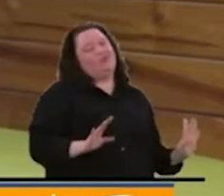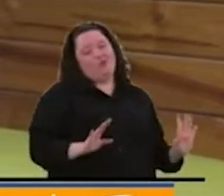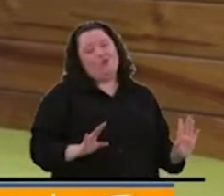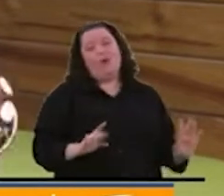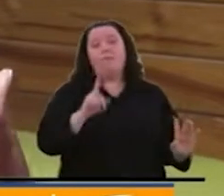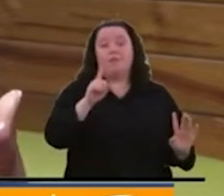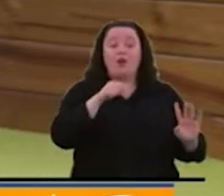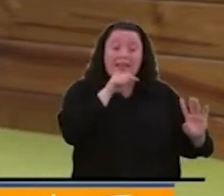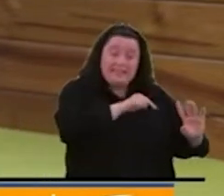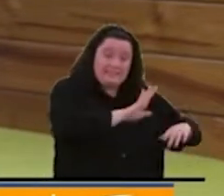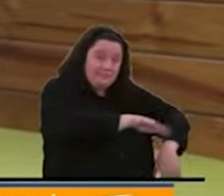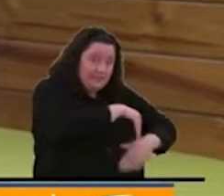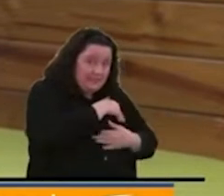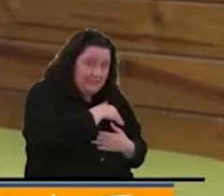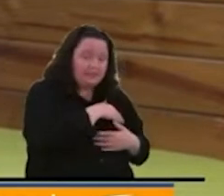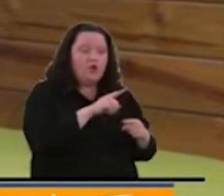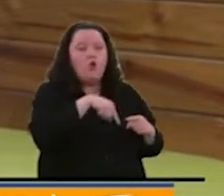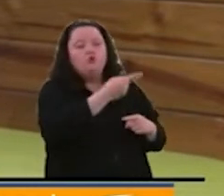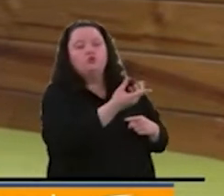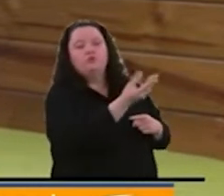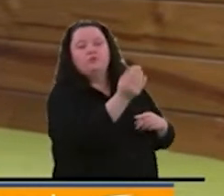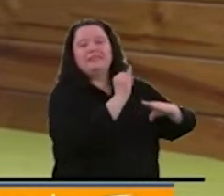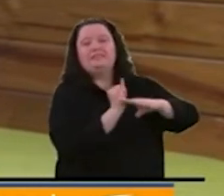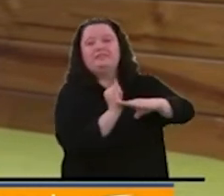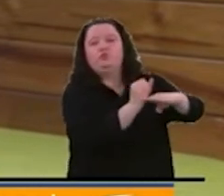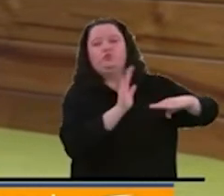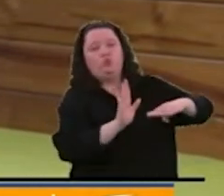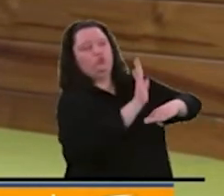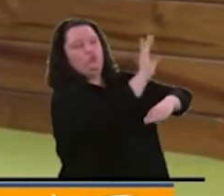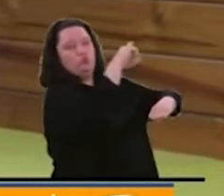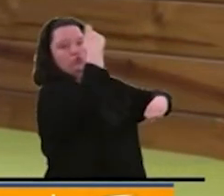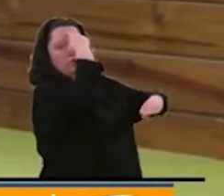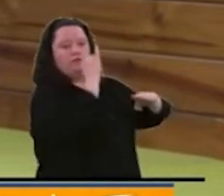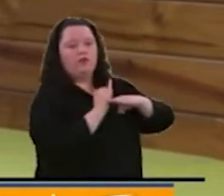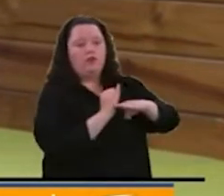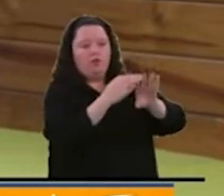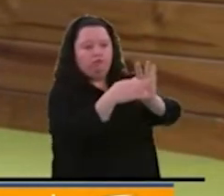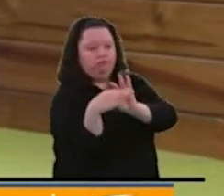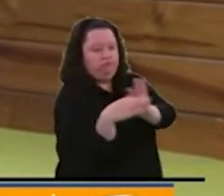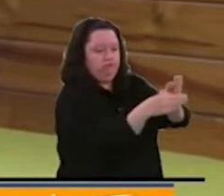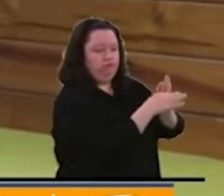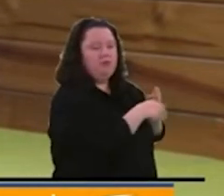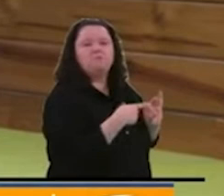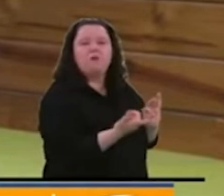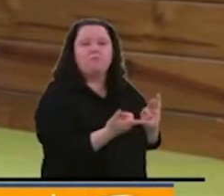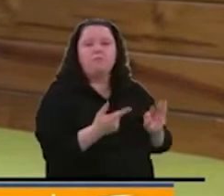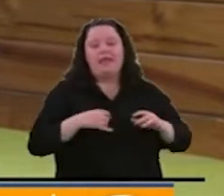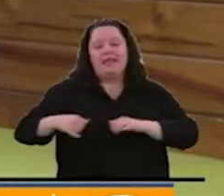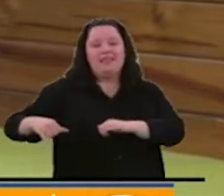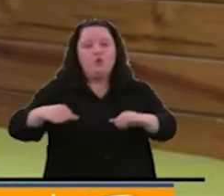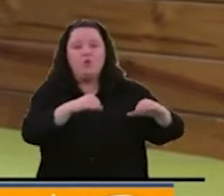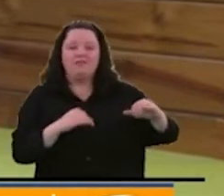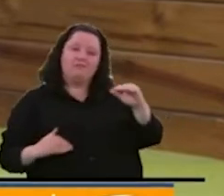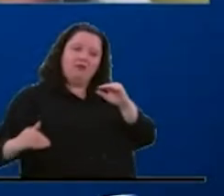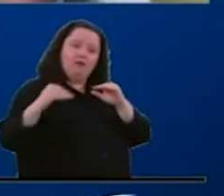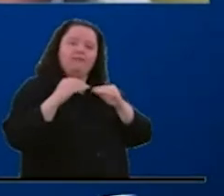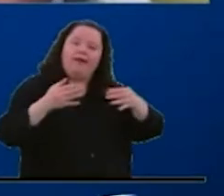ministerio articulará con el resto de las instituciones del Estado para que la igualdad y la equidad sea una realidad